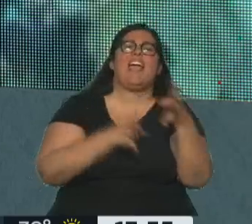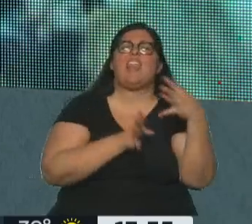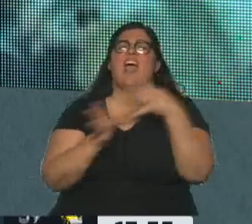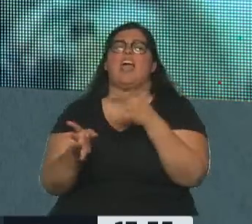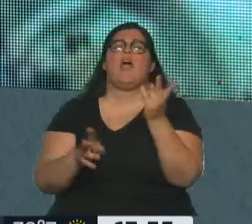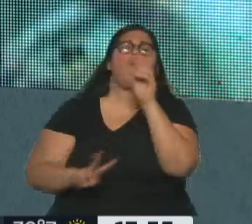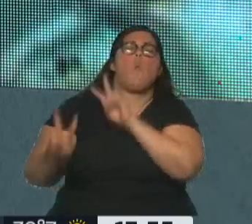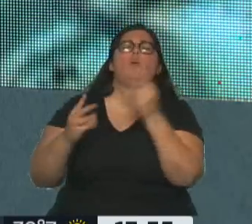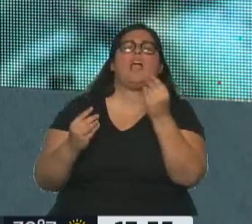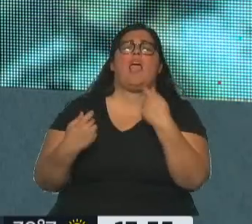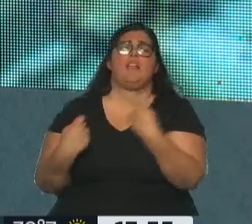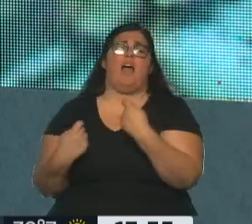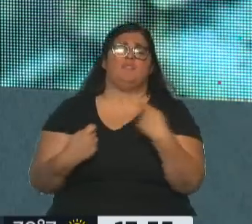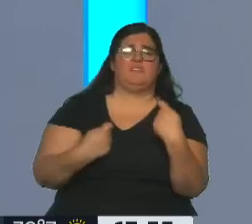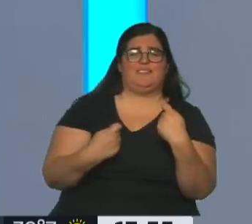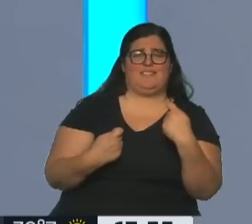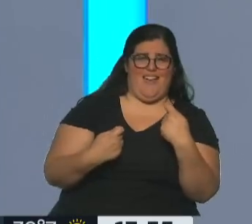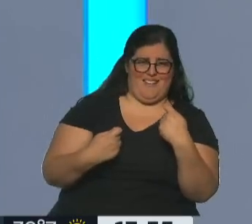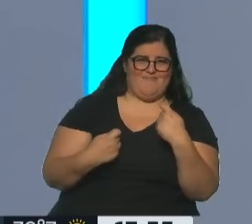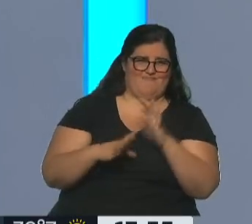desgaste que otra cosa